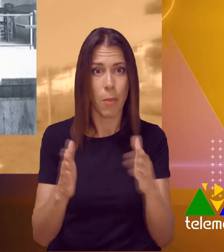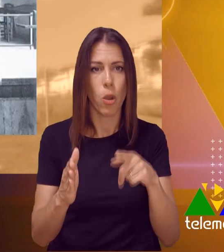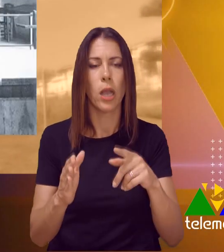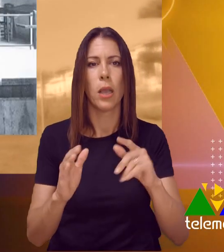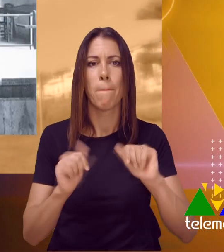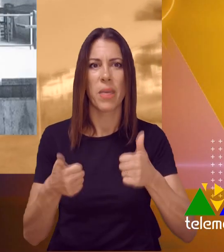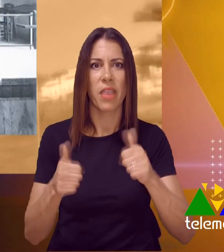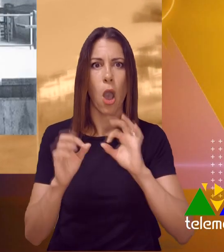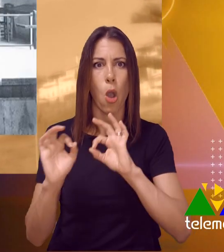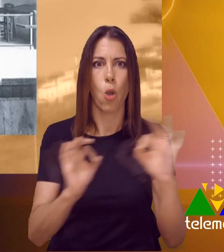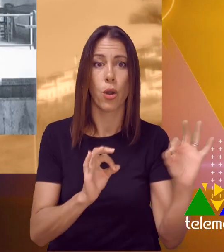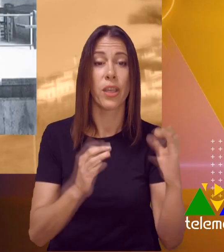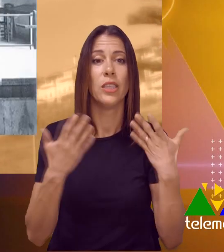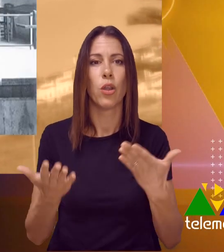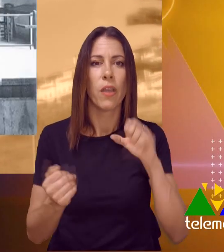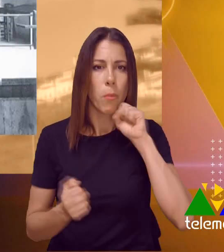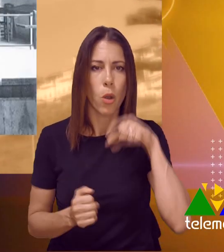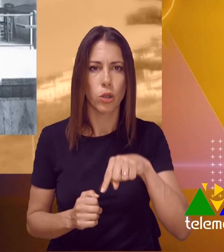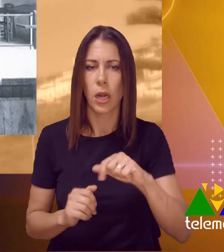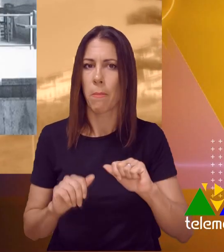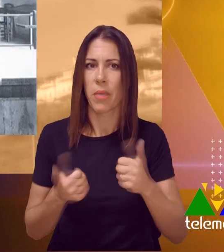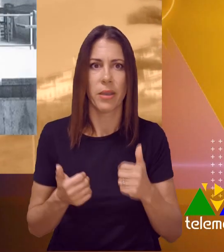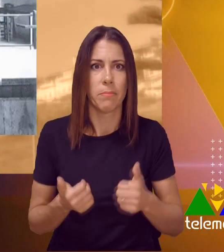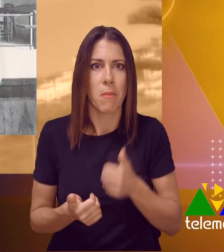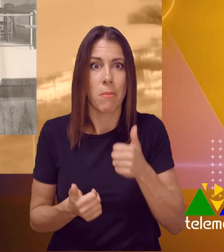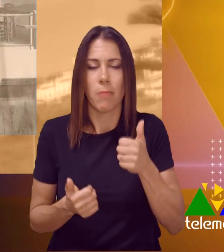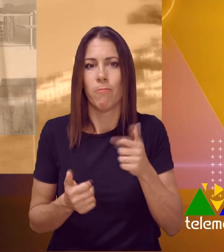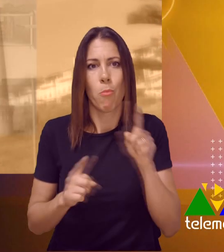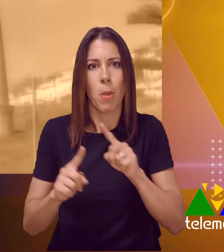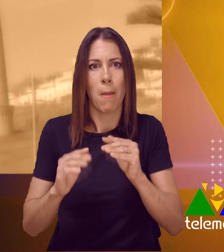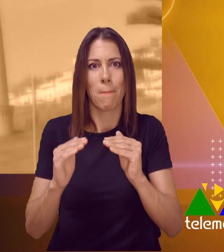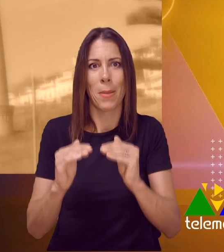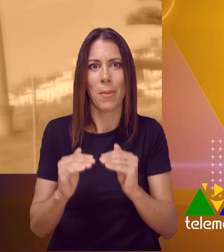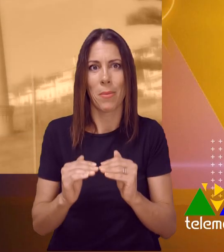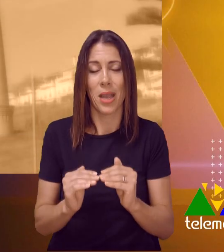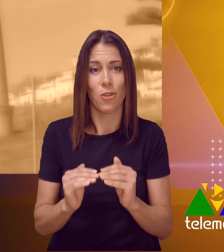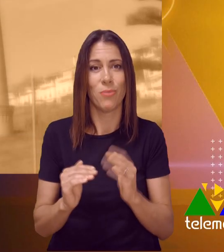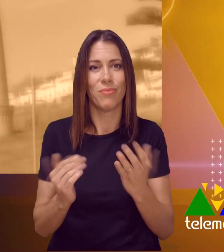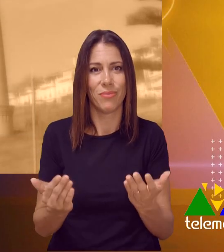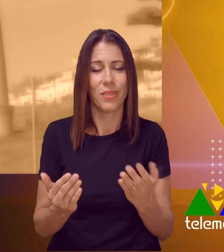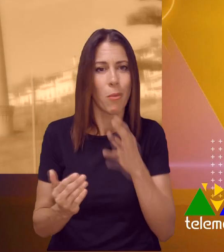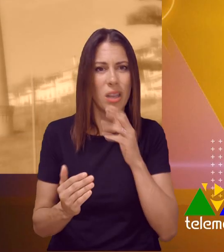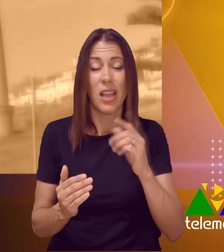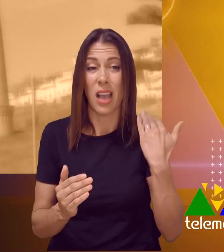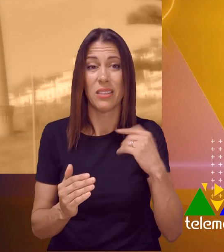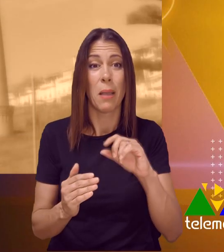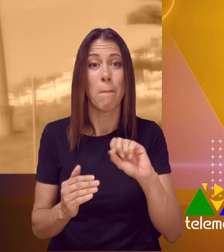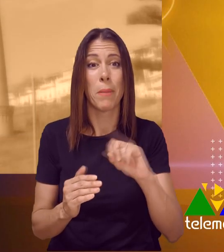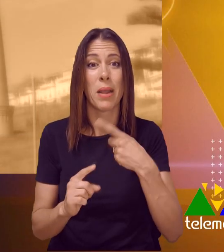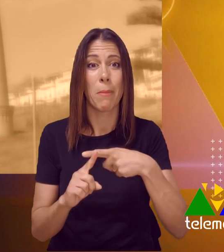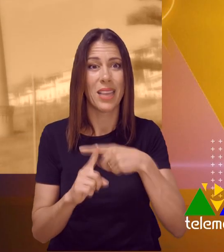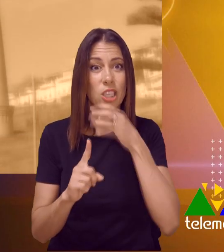puso orden, y entonces Motril ya no tuvo los problemas que tuvo de la primera mitad del siglo